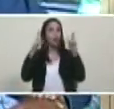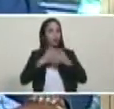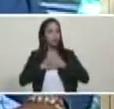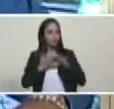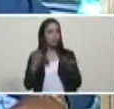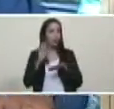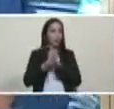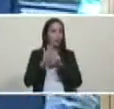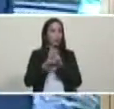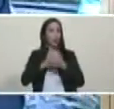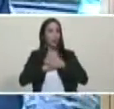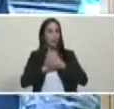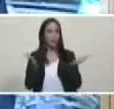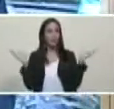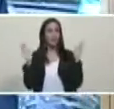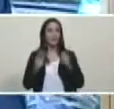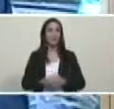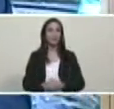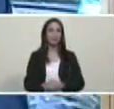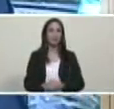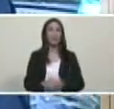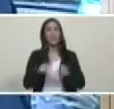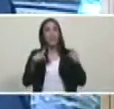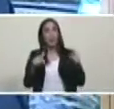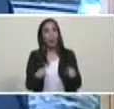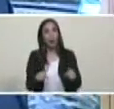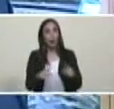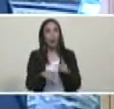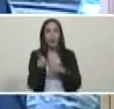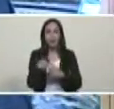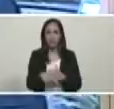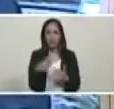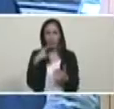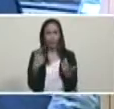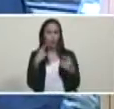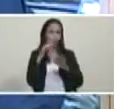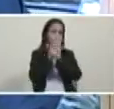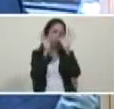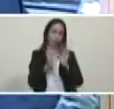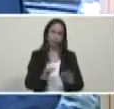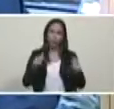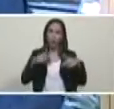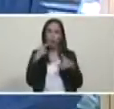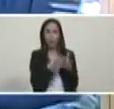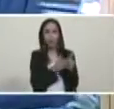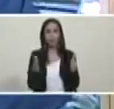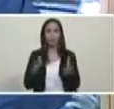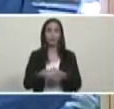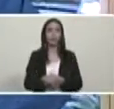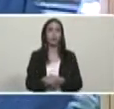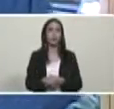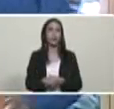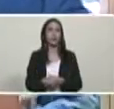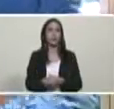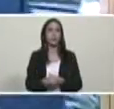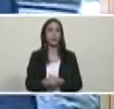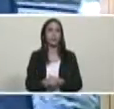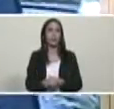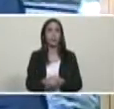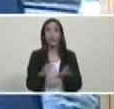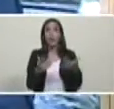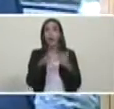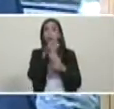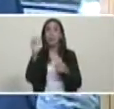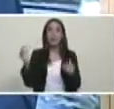paz. Hoy vamos a activar todos los mecanismos, miren. Estamos activando